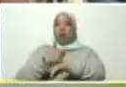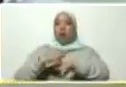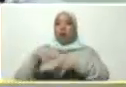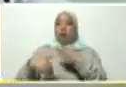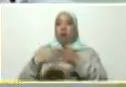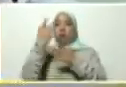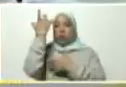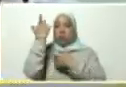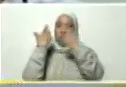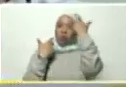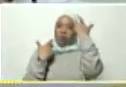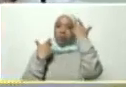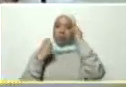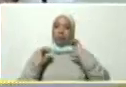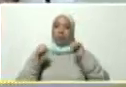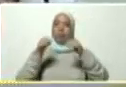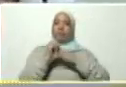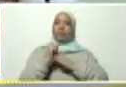Chávez encabezó